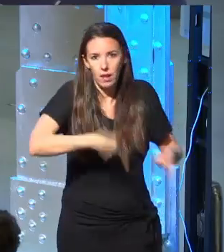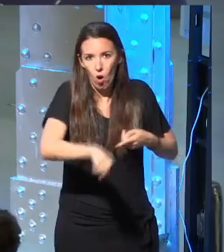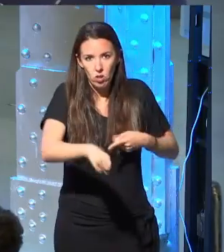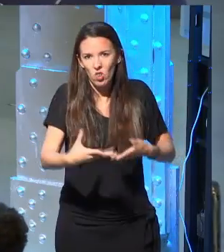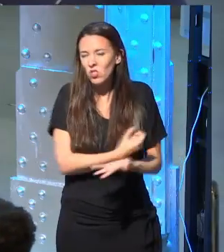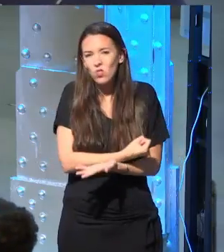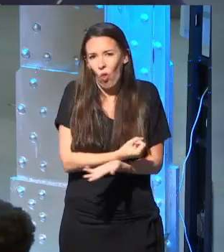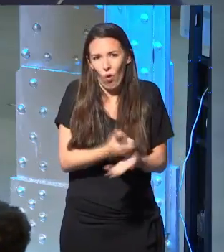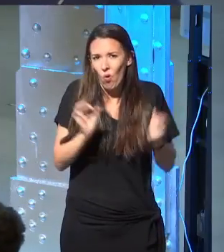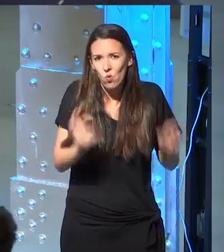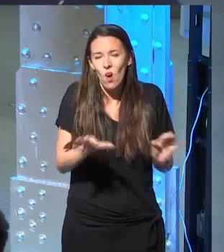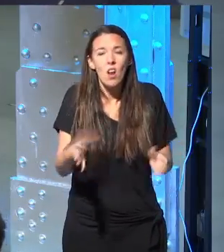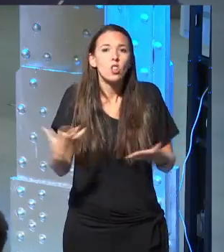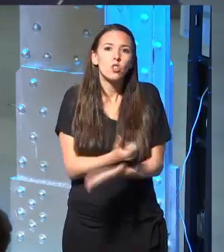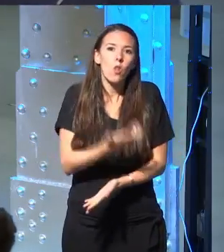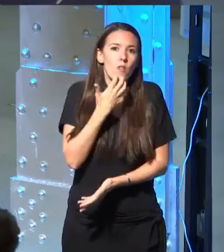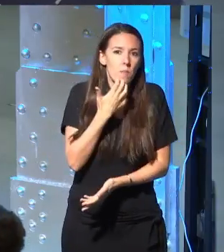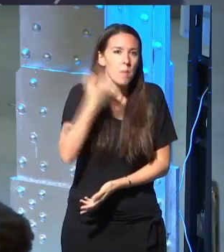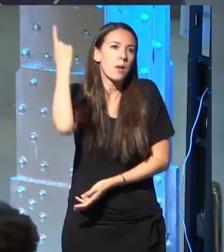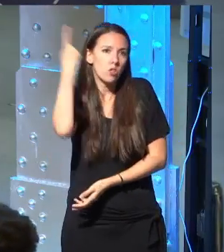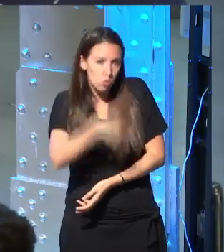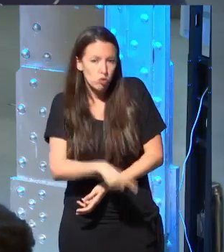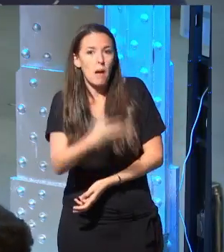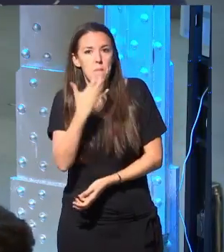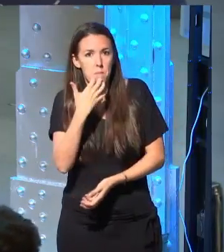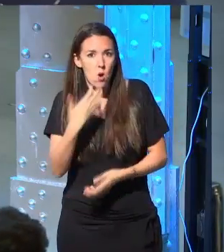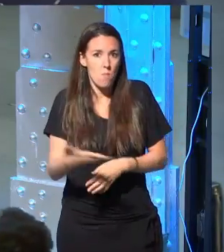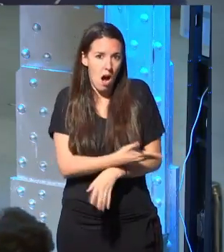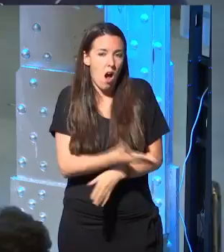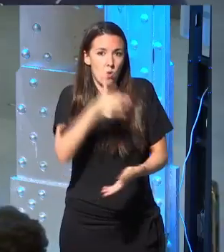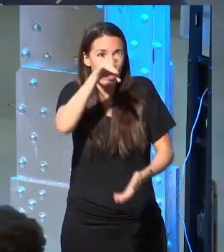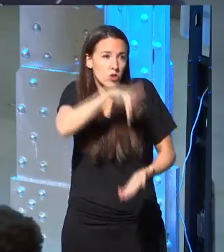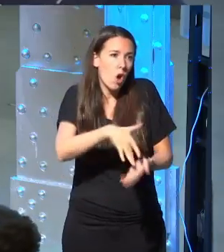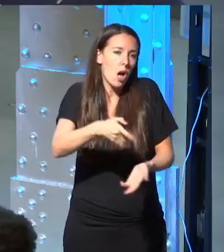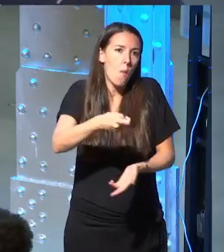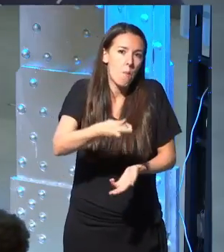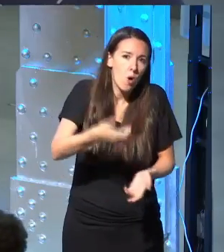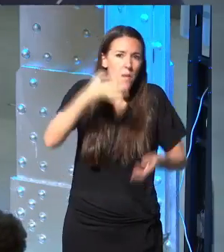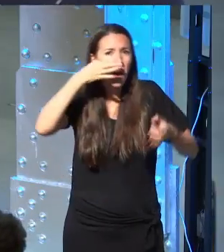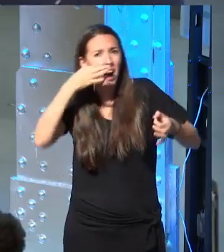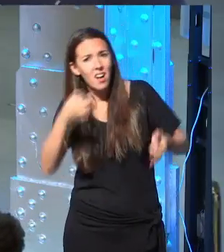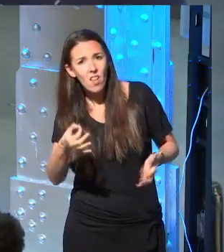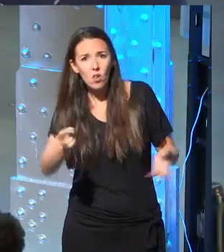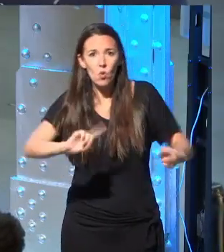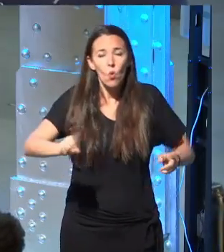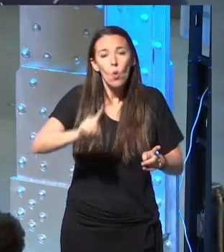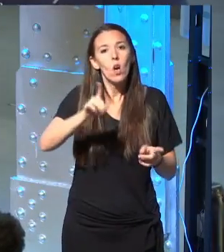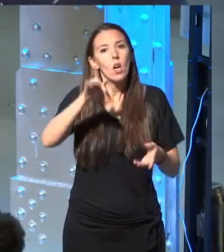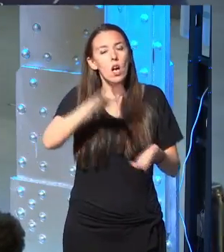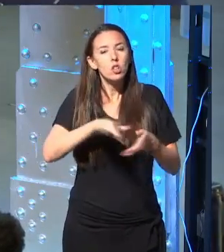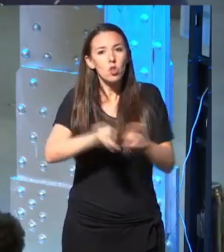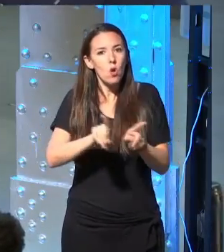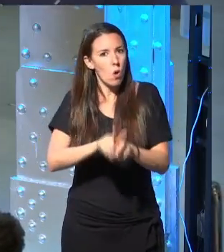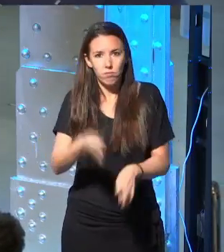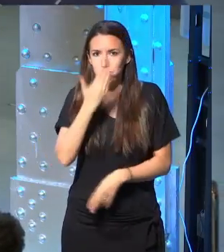no sé, como que todo es una broma, pero sabiendo que es broma, todo es como me paso un poco, pero en realidad no... Esto ha sido como